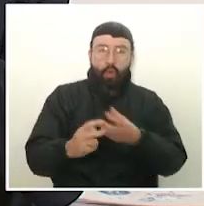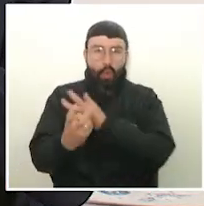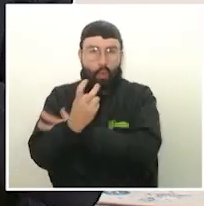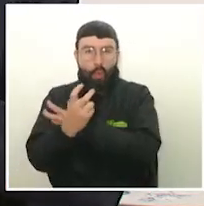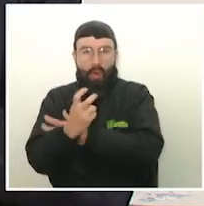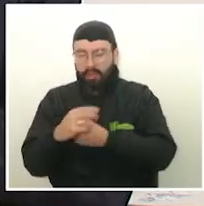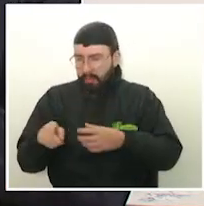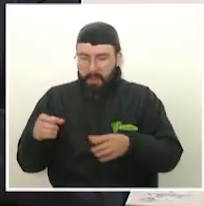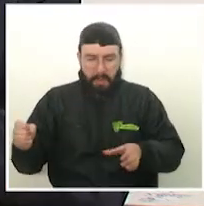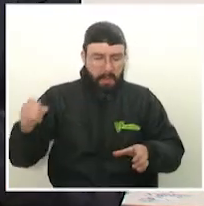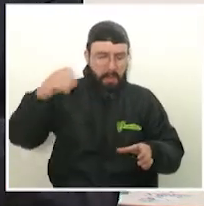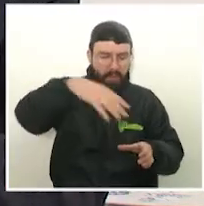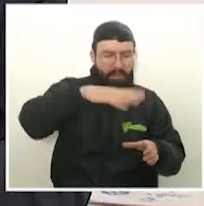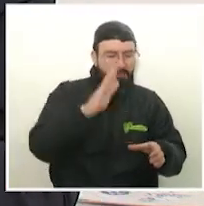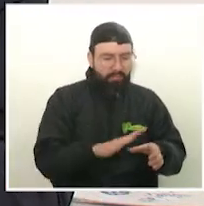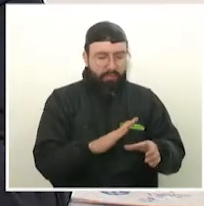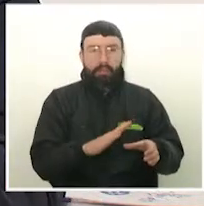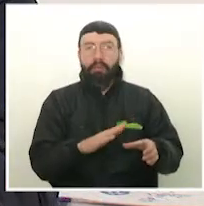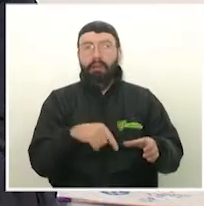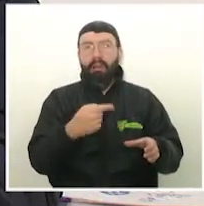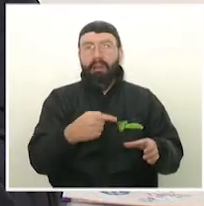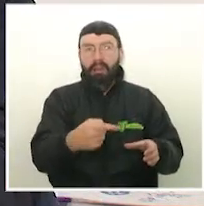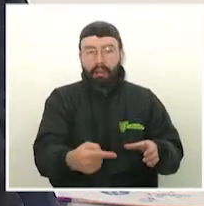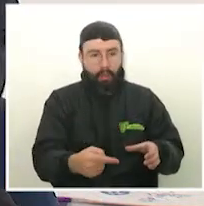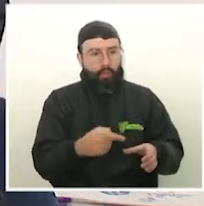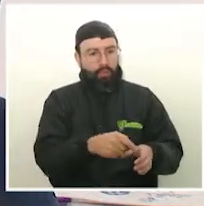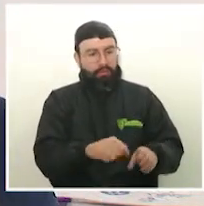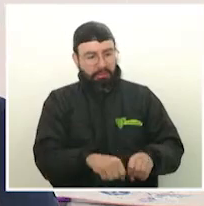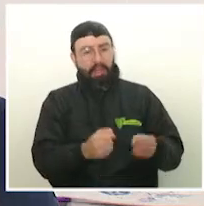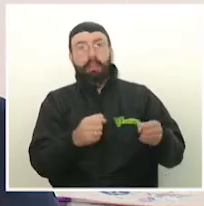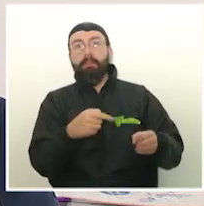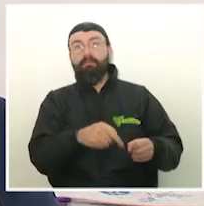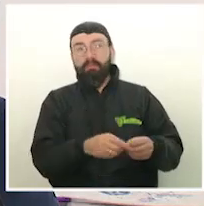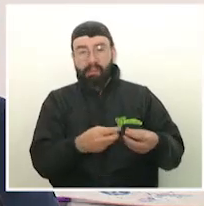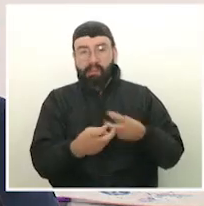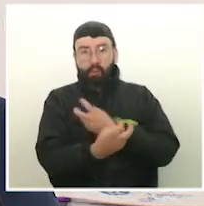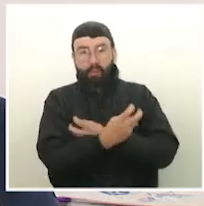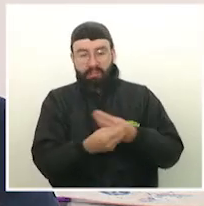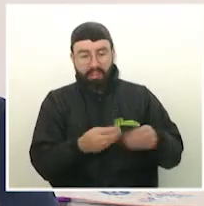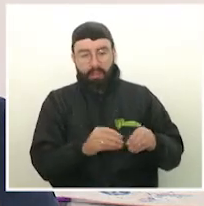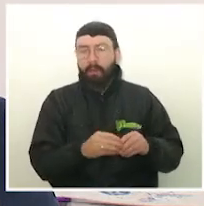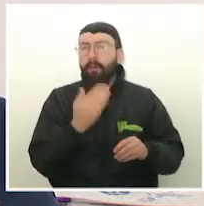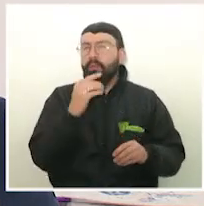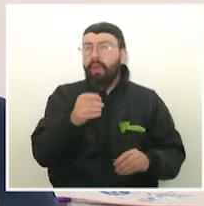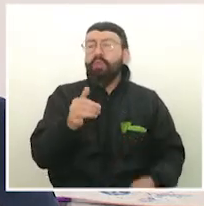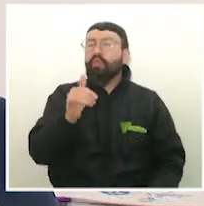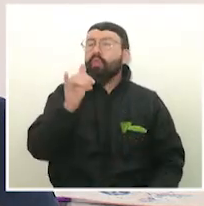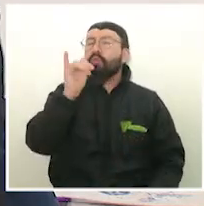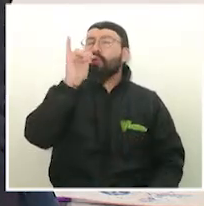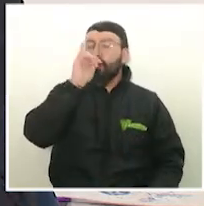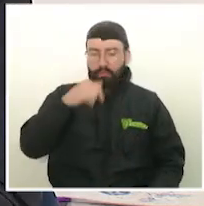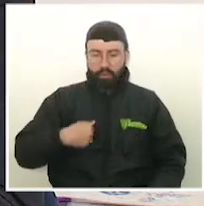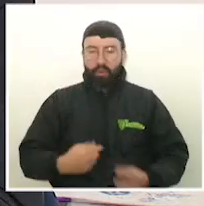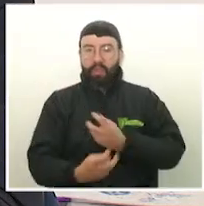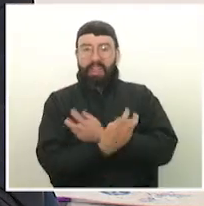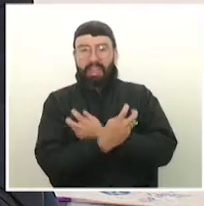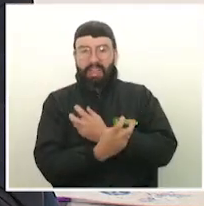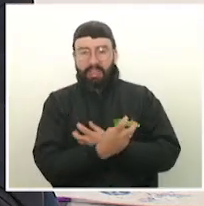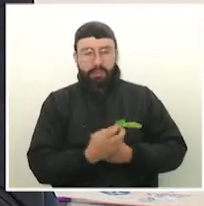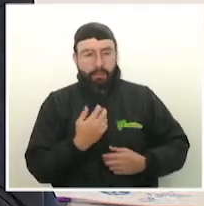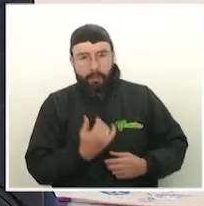se asusten. Entonces yo me tomo la gaseosa, le saco calcio al hueso, el riñón no da abasto, me lleno de